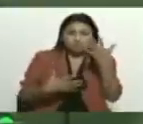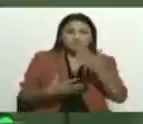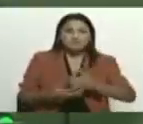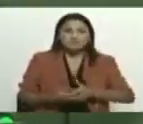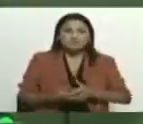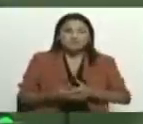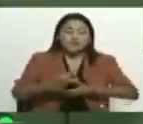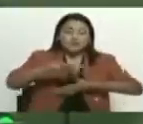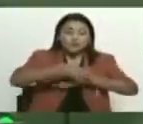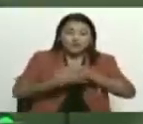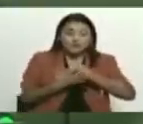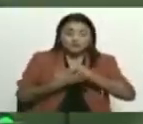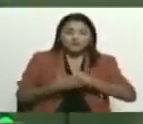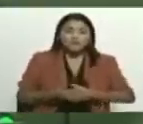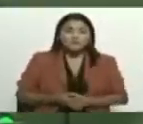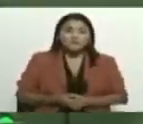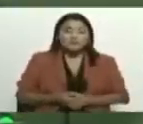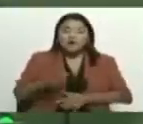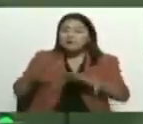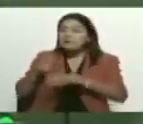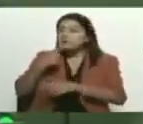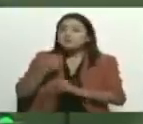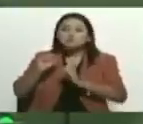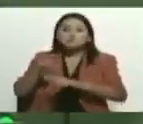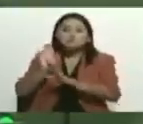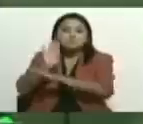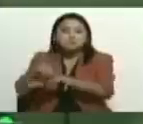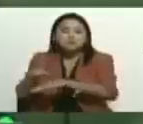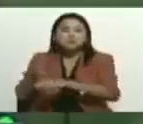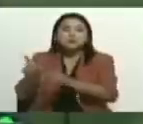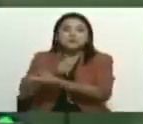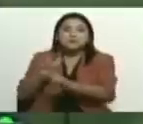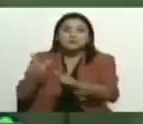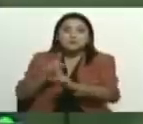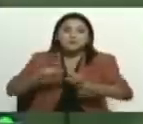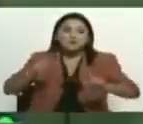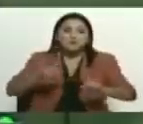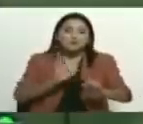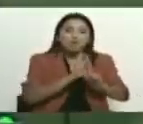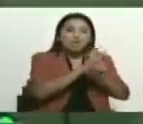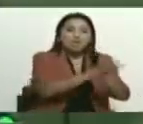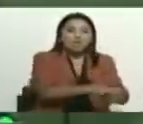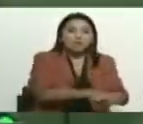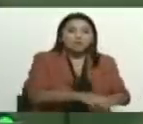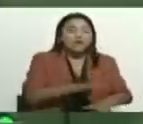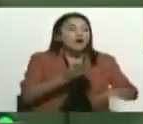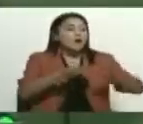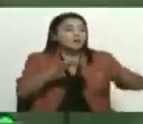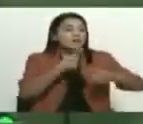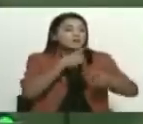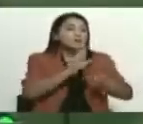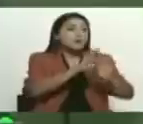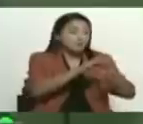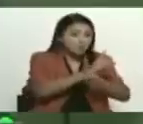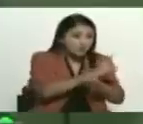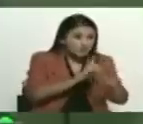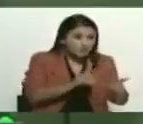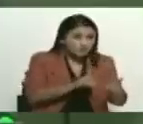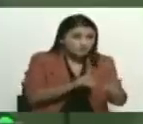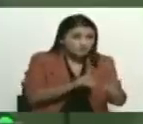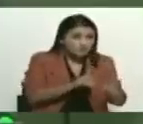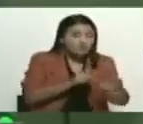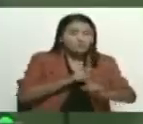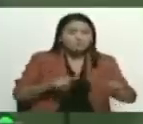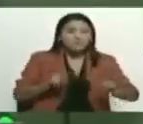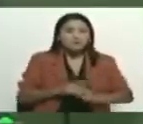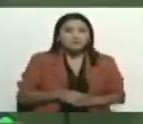quienes dicen defender libertades se convierten en perseguidores. Quienes dicen defender la democracia activan mecanismos